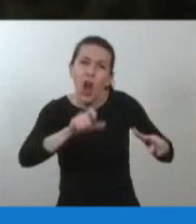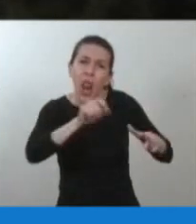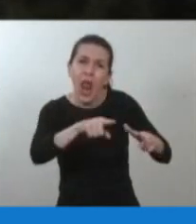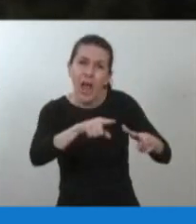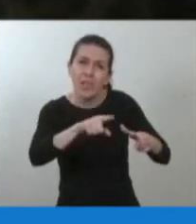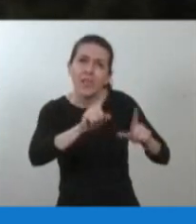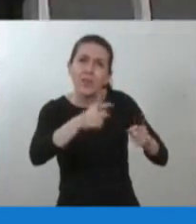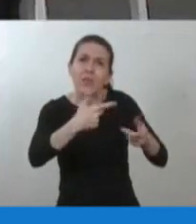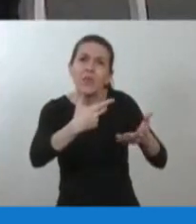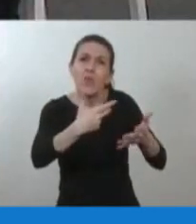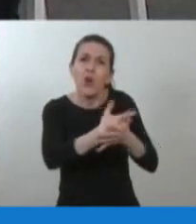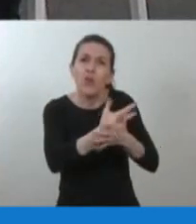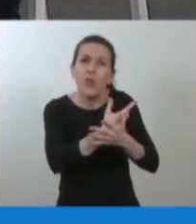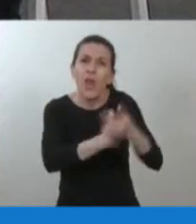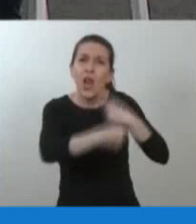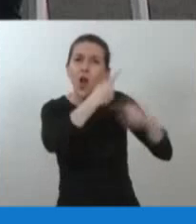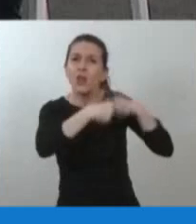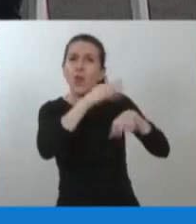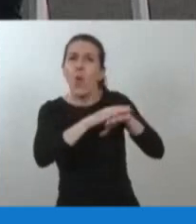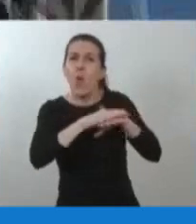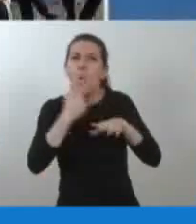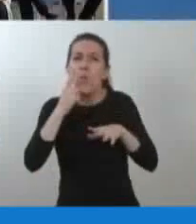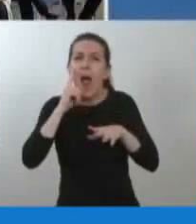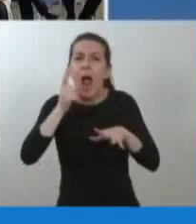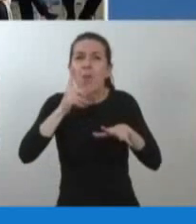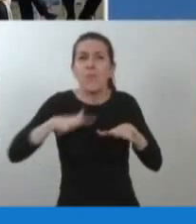víctimas de la inseguridad